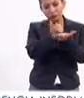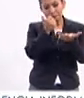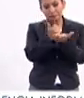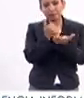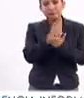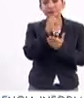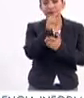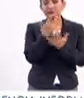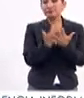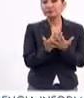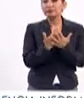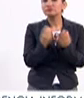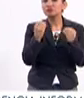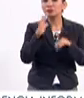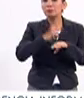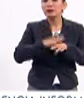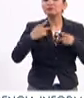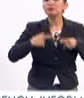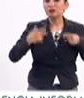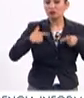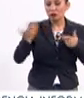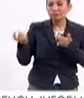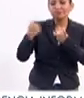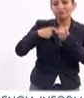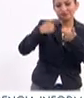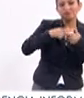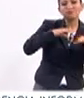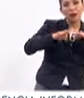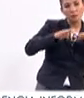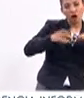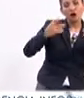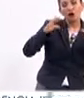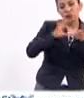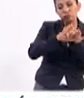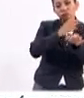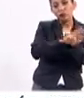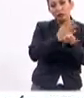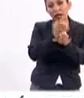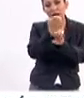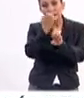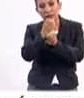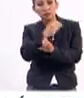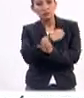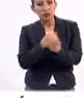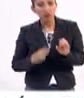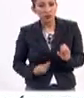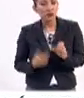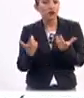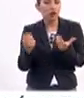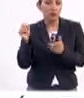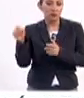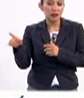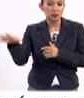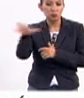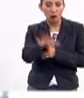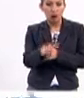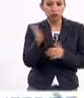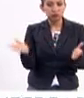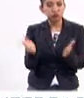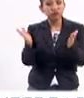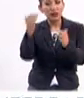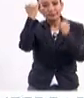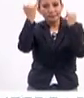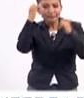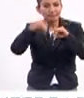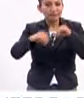estamos también esperando que mucha más gente se involucre. Trabajamos en coordinación con estados, con municipios y con los propios promotores